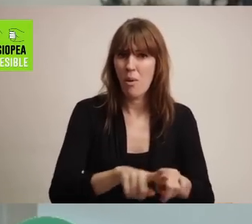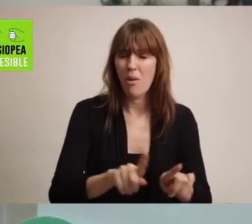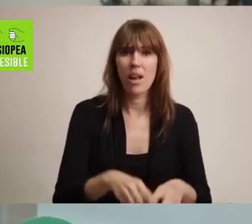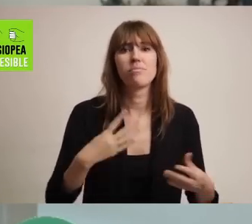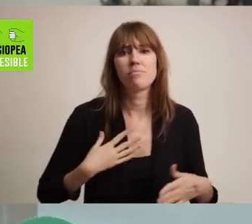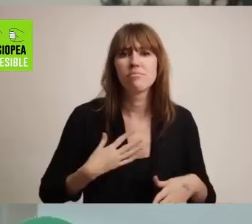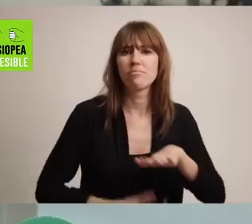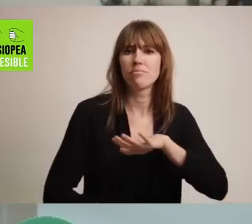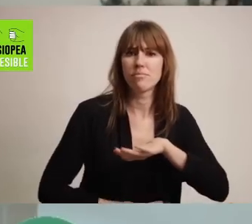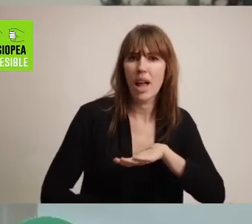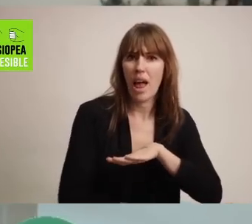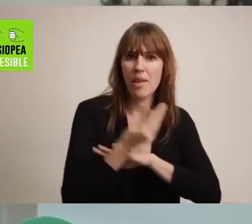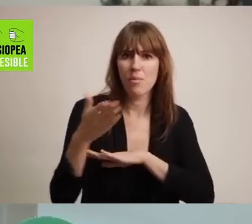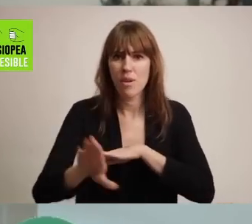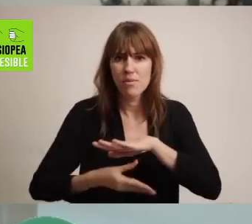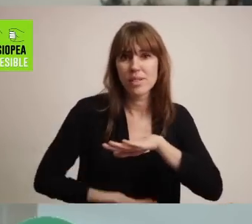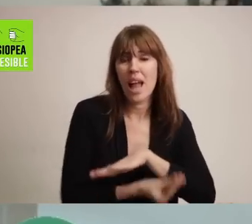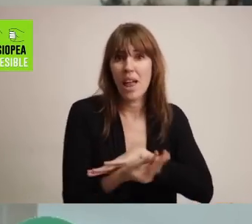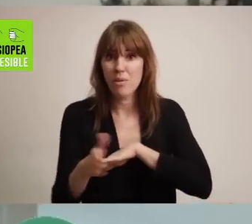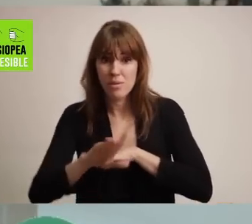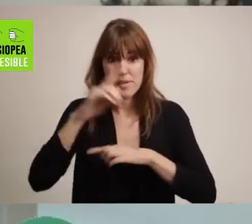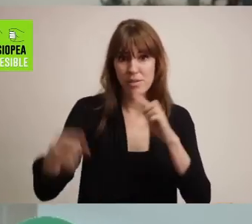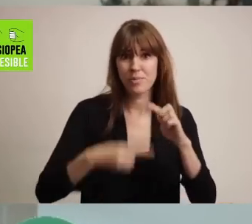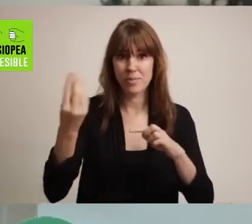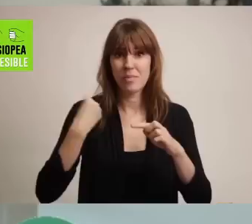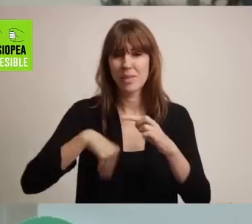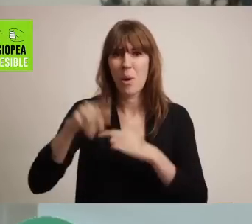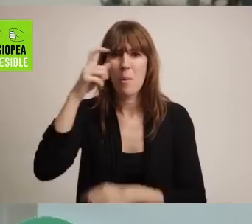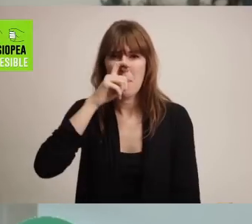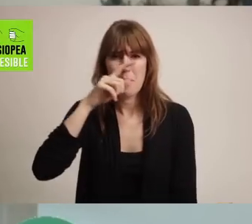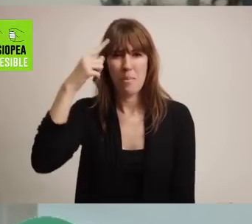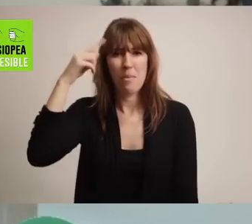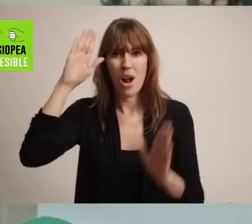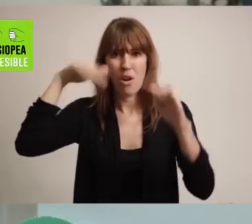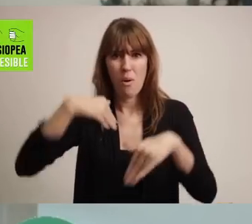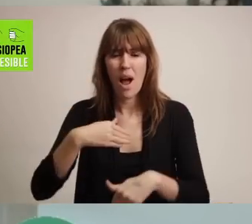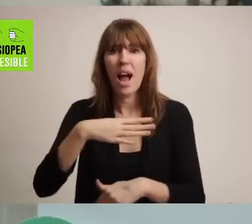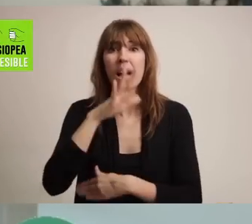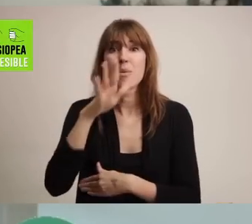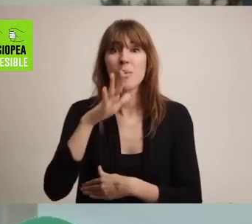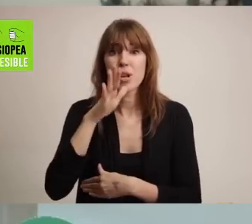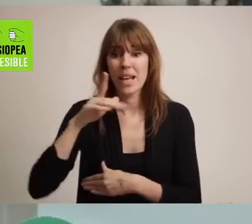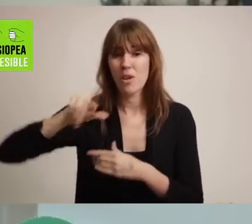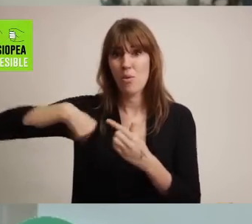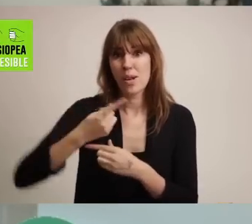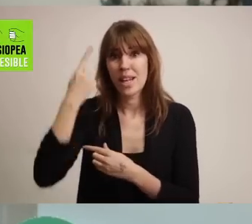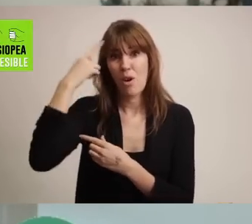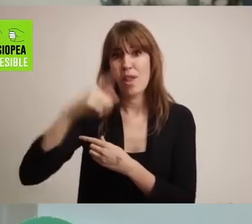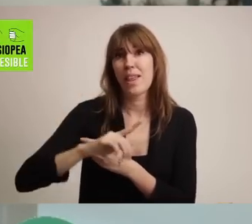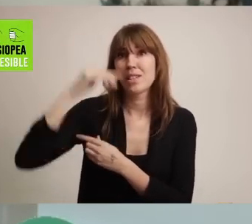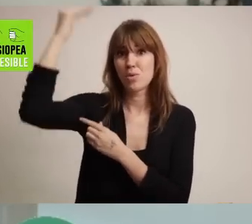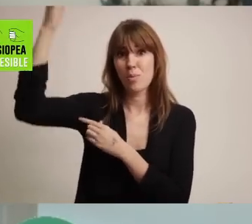nacemos, morimos, nacemos. Y el hecho de que no tengamos memoria es porque estamos desconectados con nuestra verdadera conciencia superior, que es la que